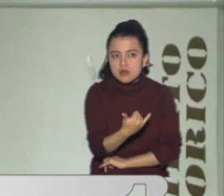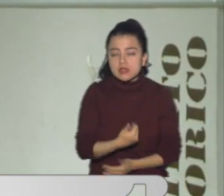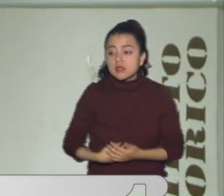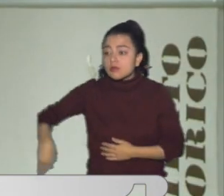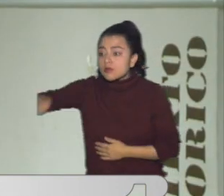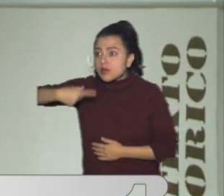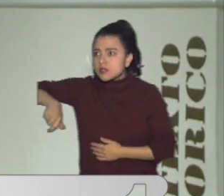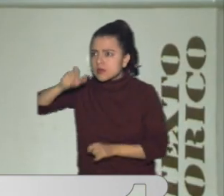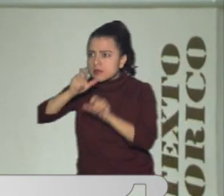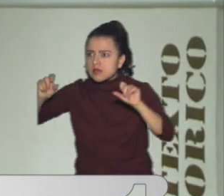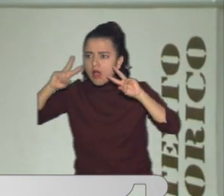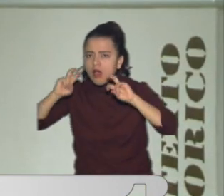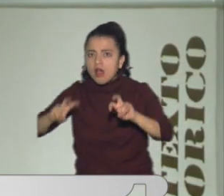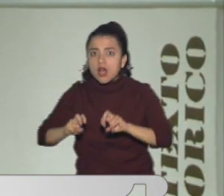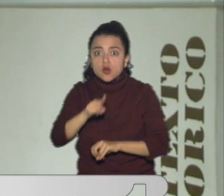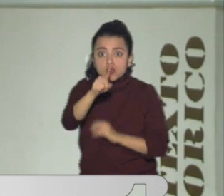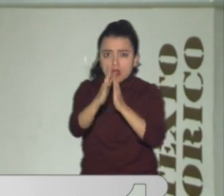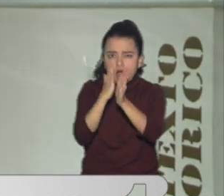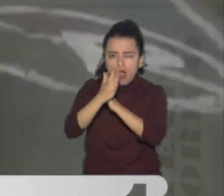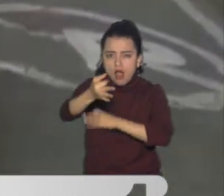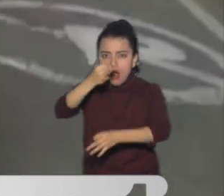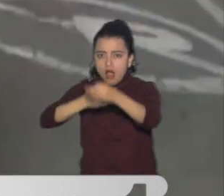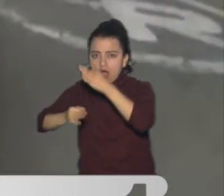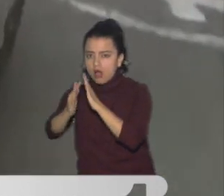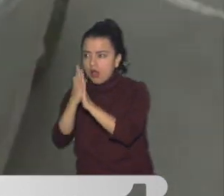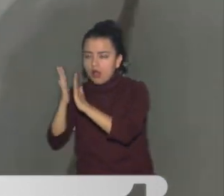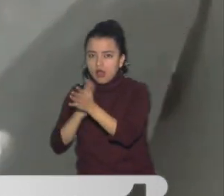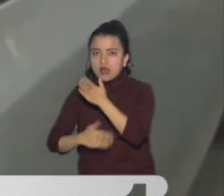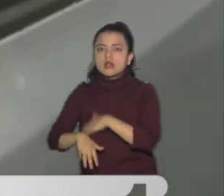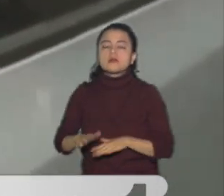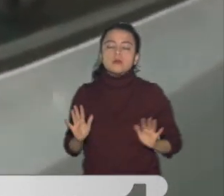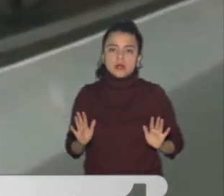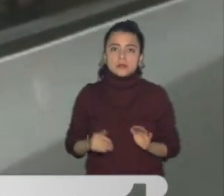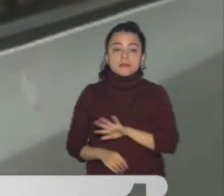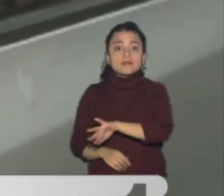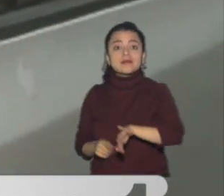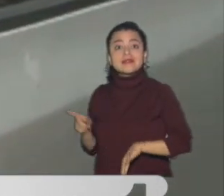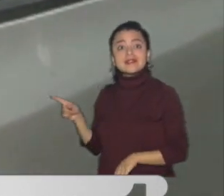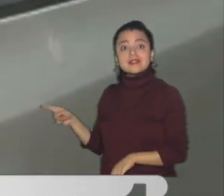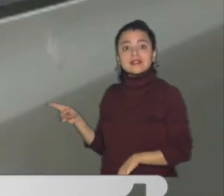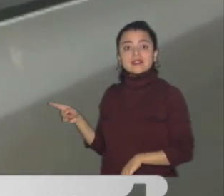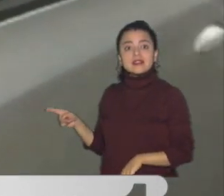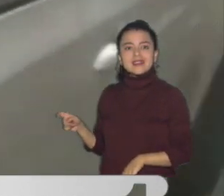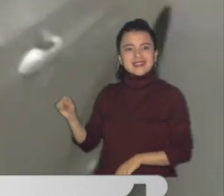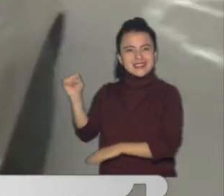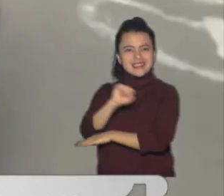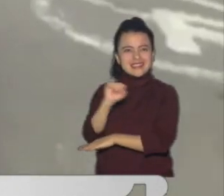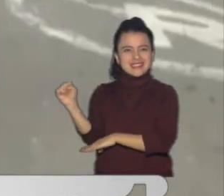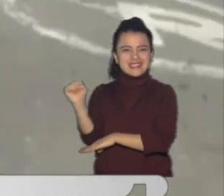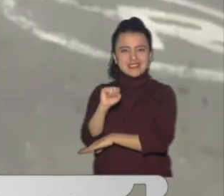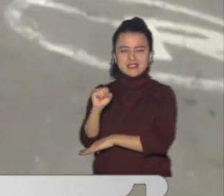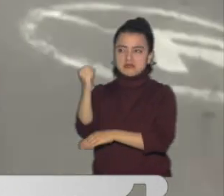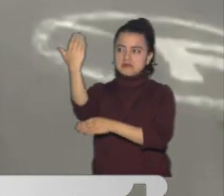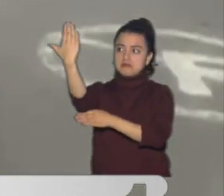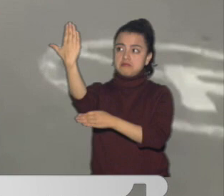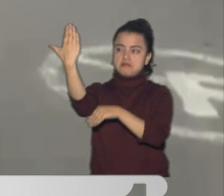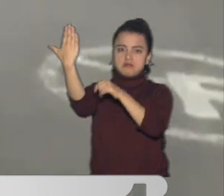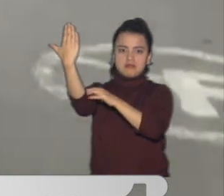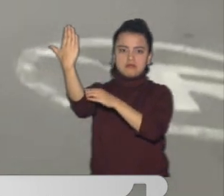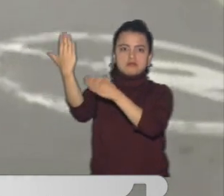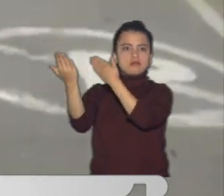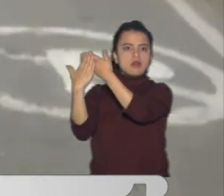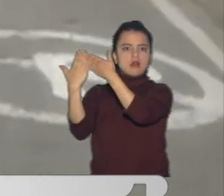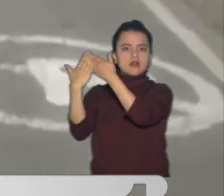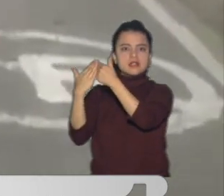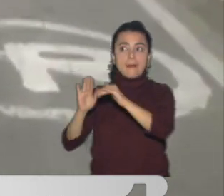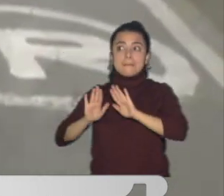a quien brinde información que permita ubicar al conductor de un vehículo particular que evadió la señal de pare que le hizo un agente de